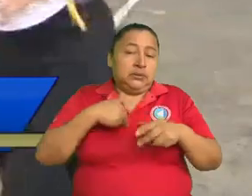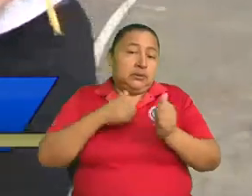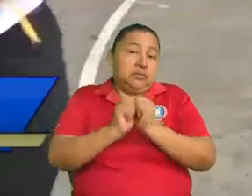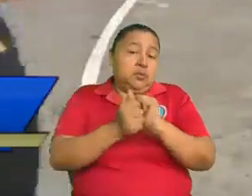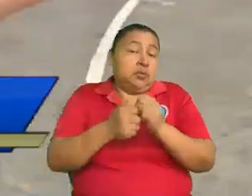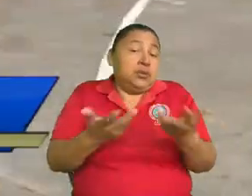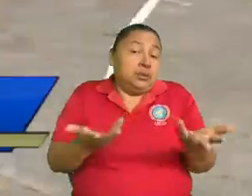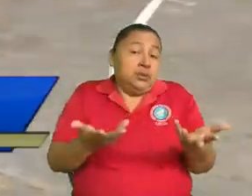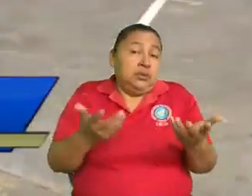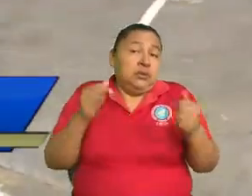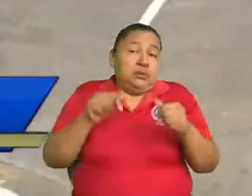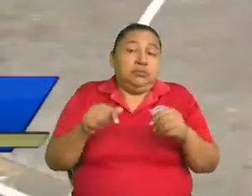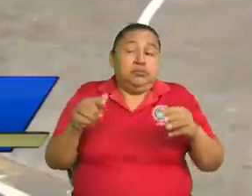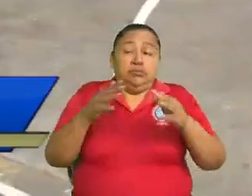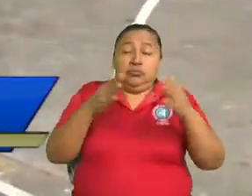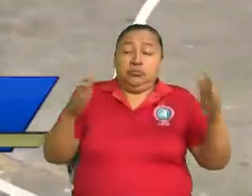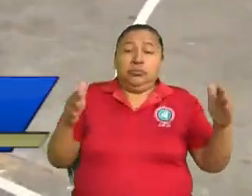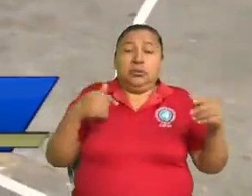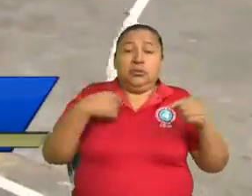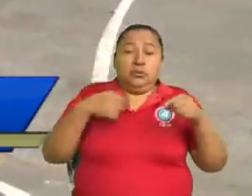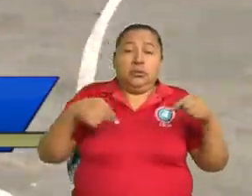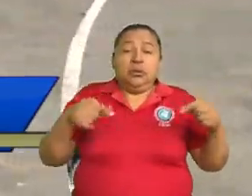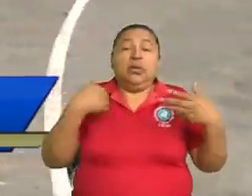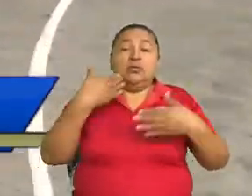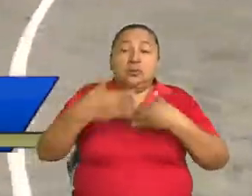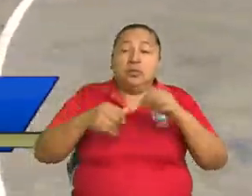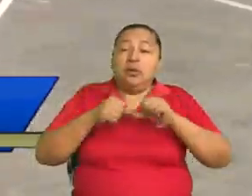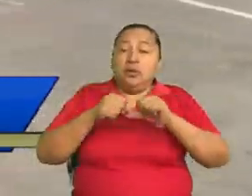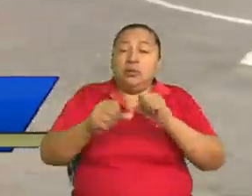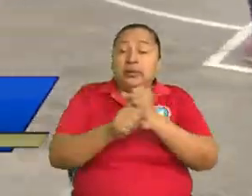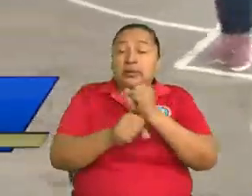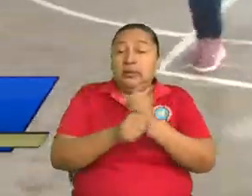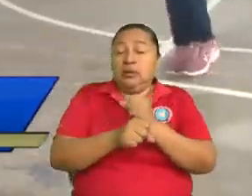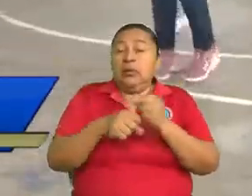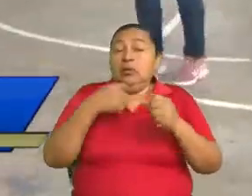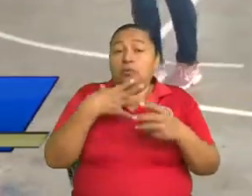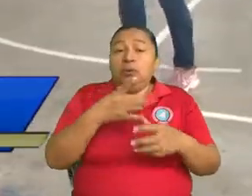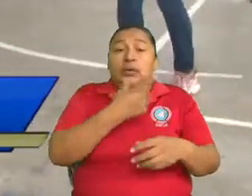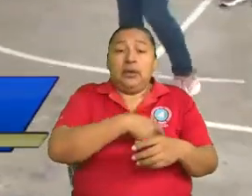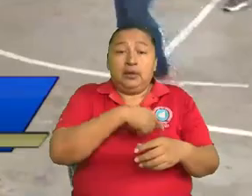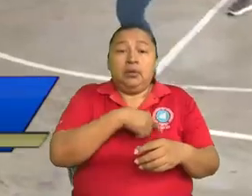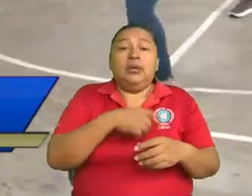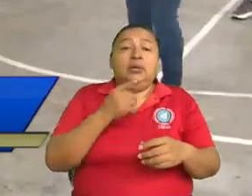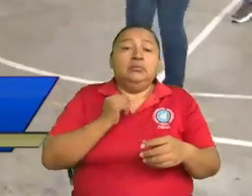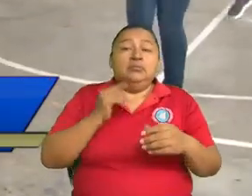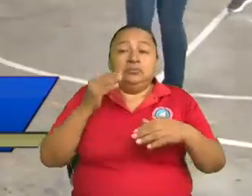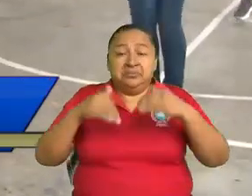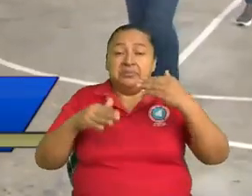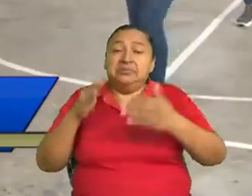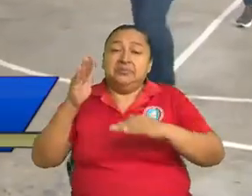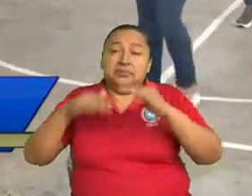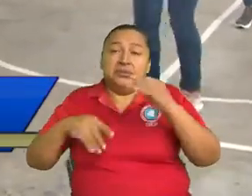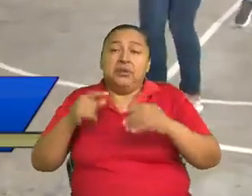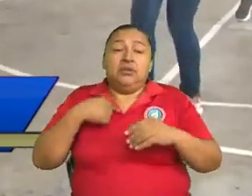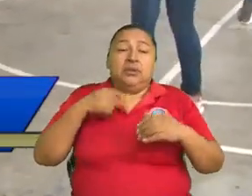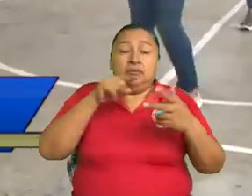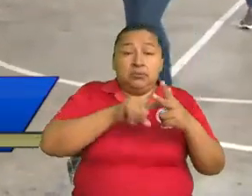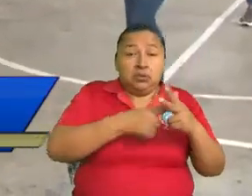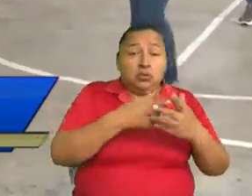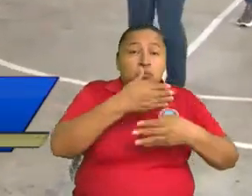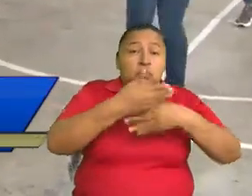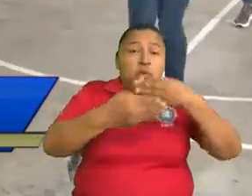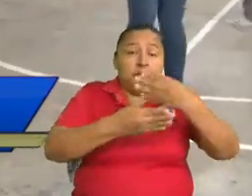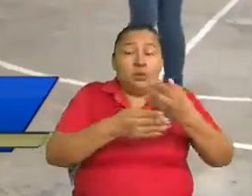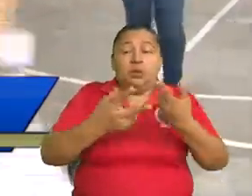y con una área perimetral, y en eso vamos a seguir trabajando porque las escuelas también se deterioran. Entonces nosotros, en lo que también